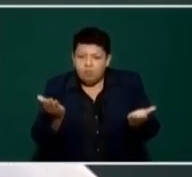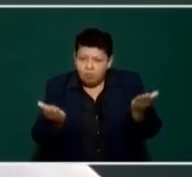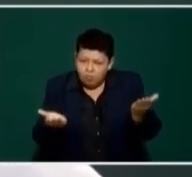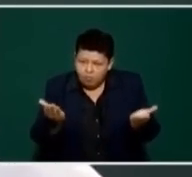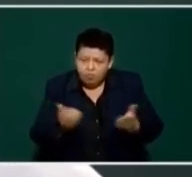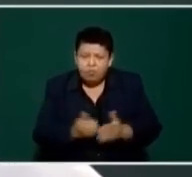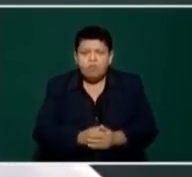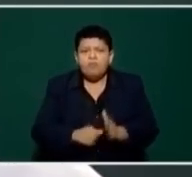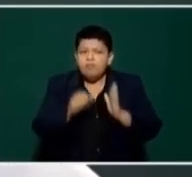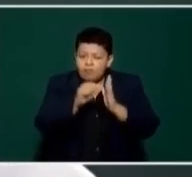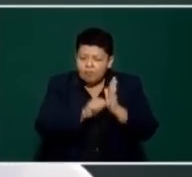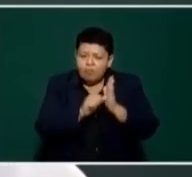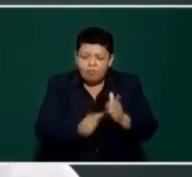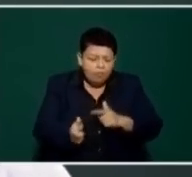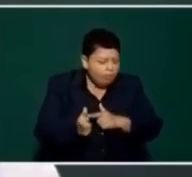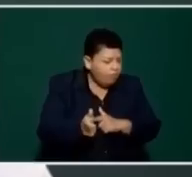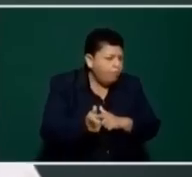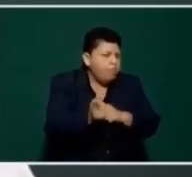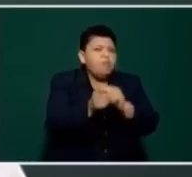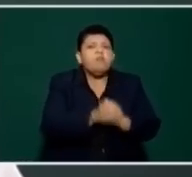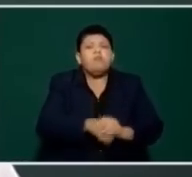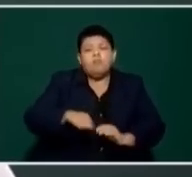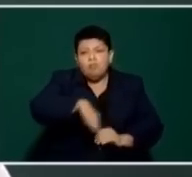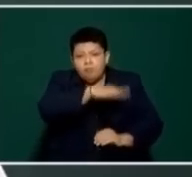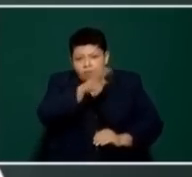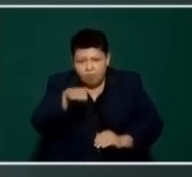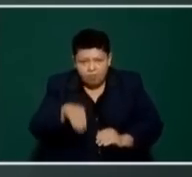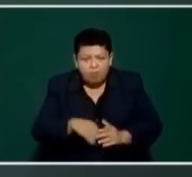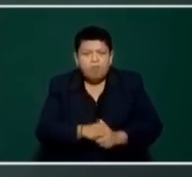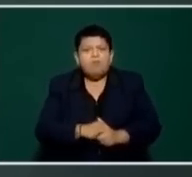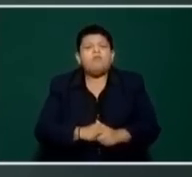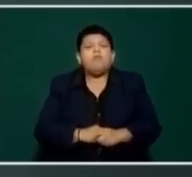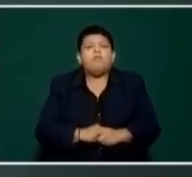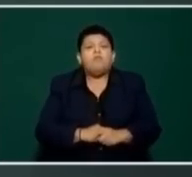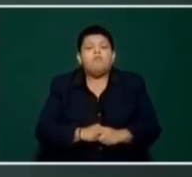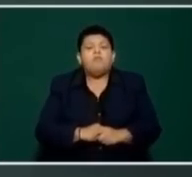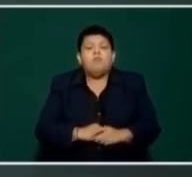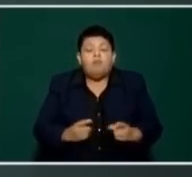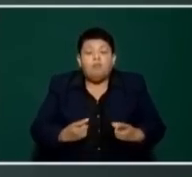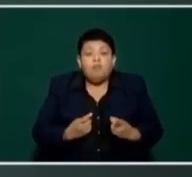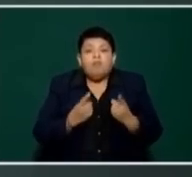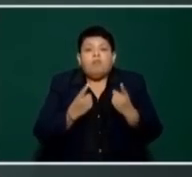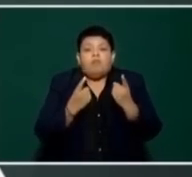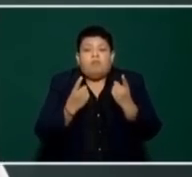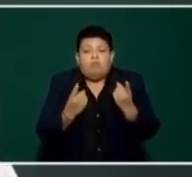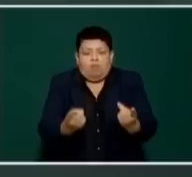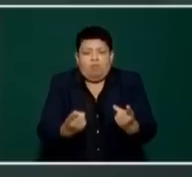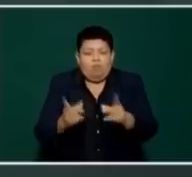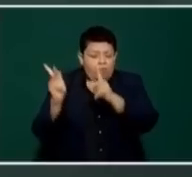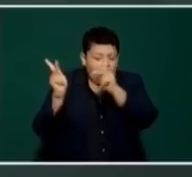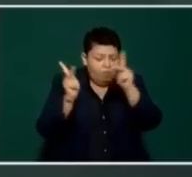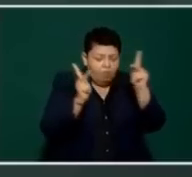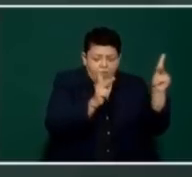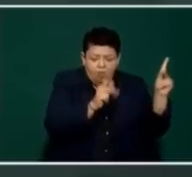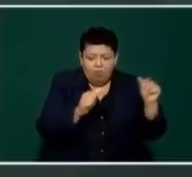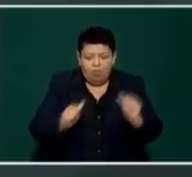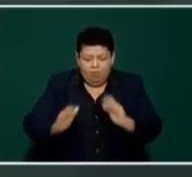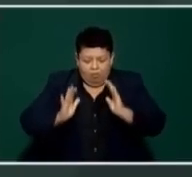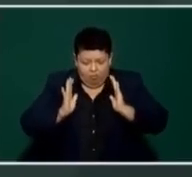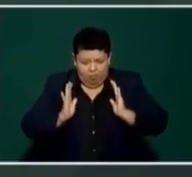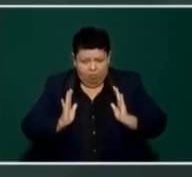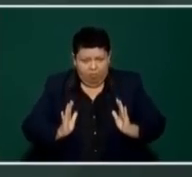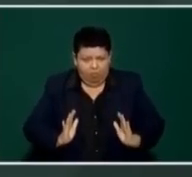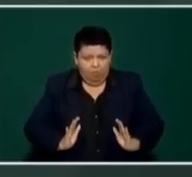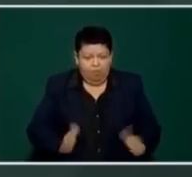en estos meses siguientes, la búsqueda de una tendencia que nos permita ofrecer esa paz y tranquilidad que